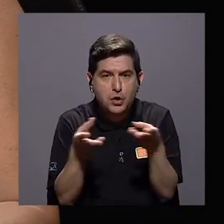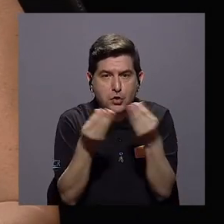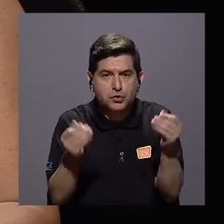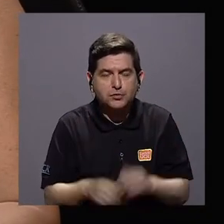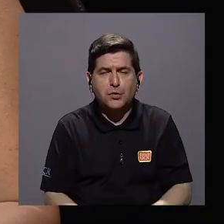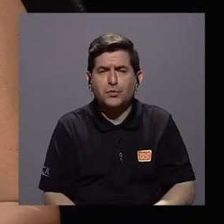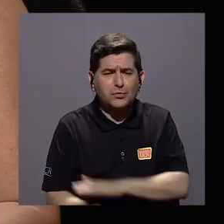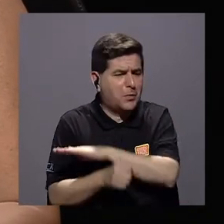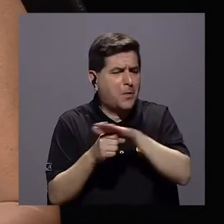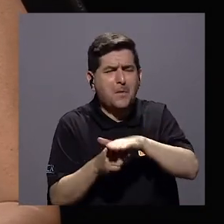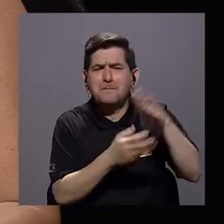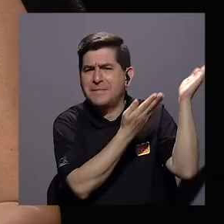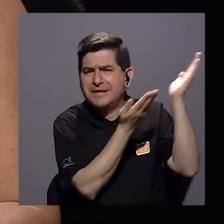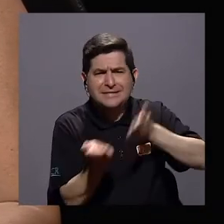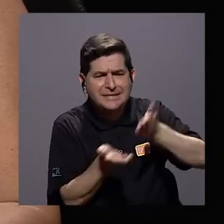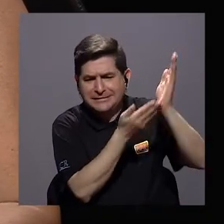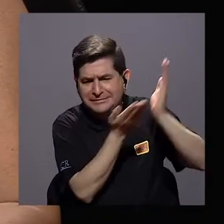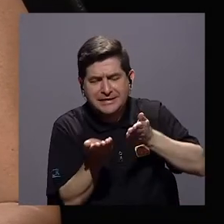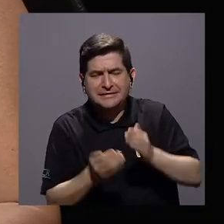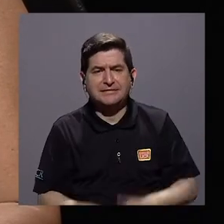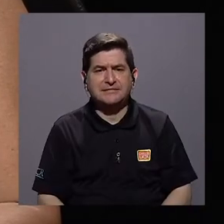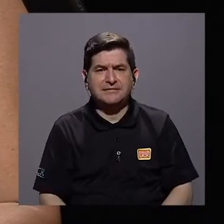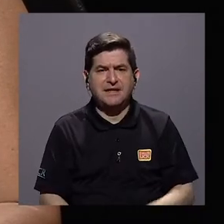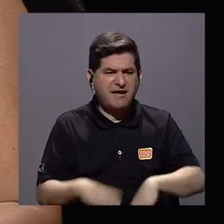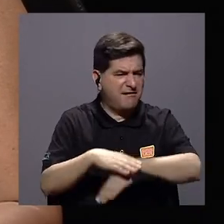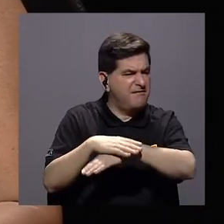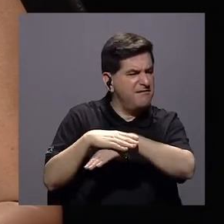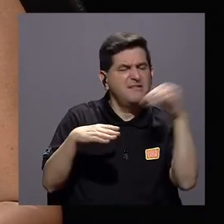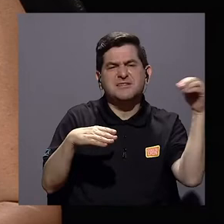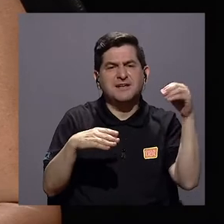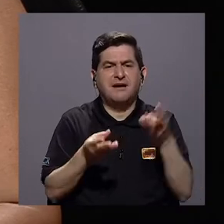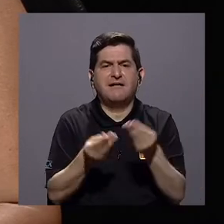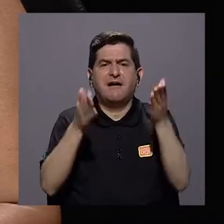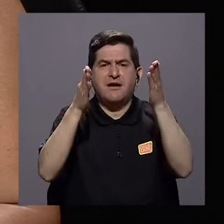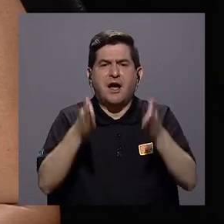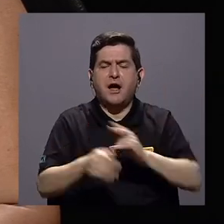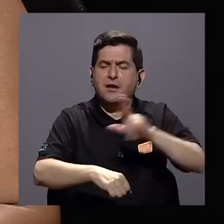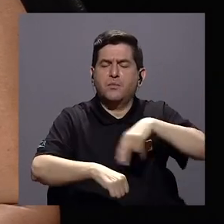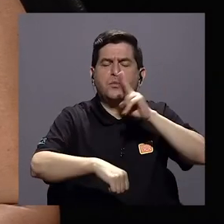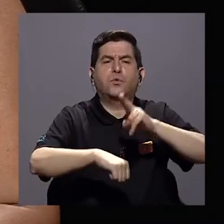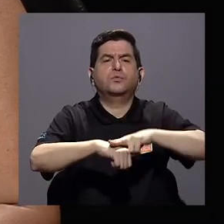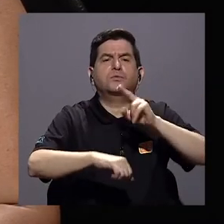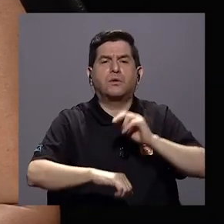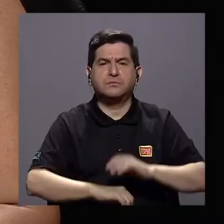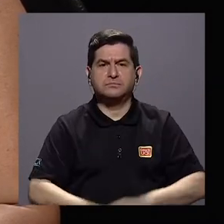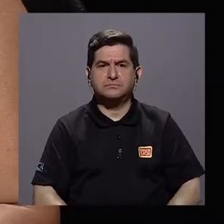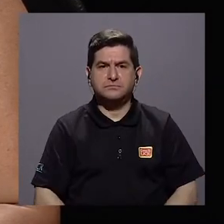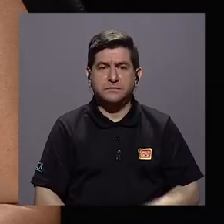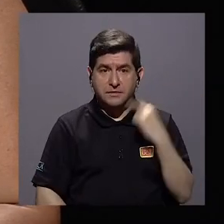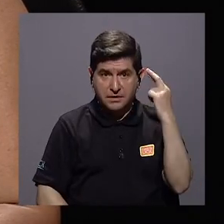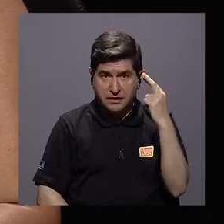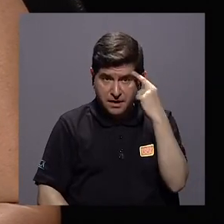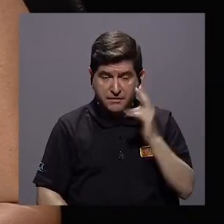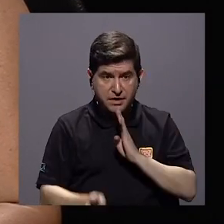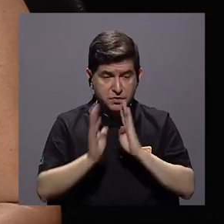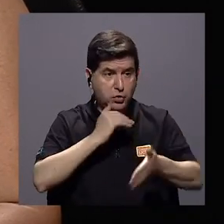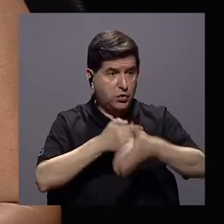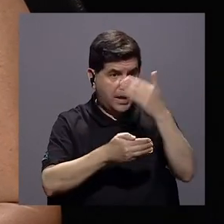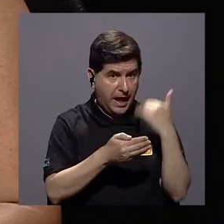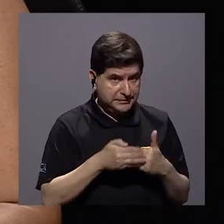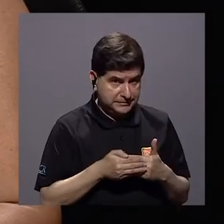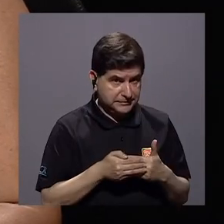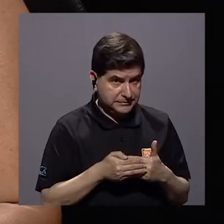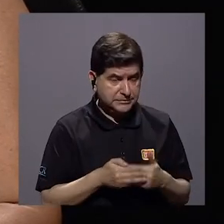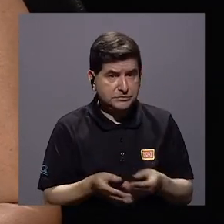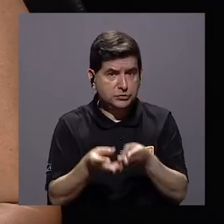producto totalmente importado y sacar a gran parte de los productores nacionales. Porque como lo hablamos hace